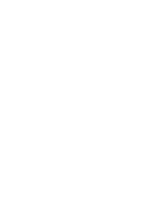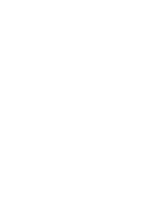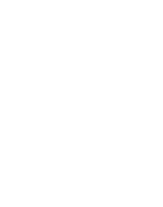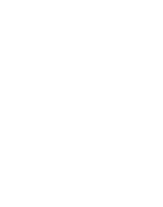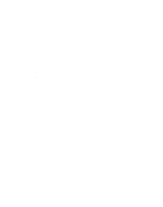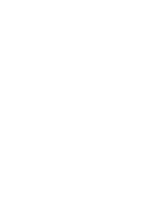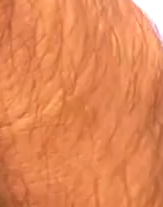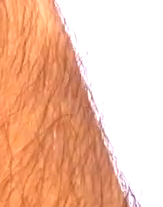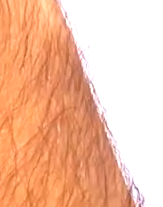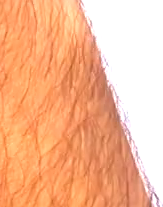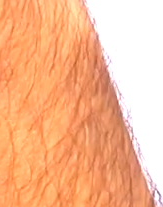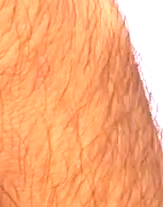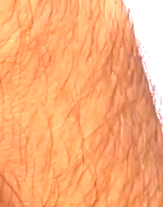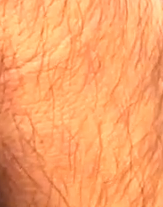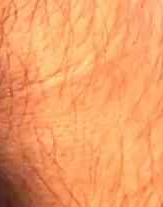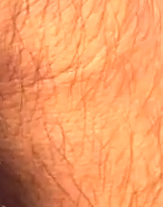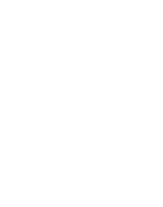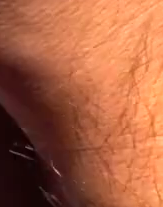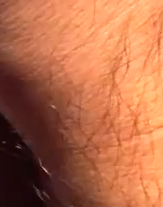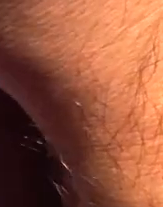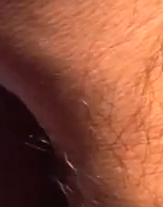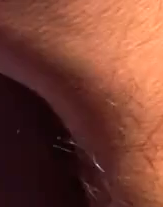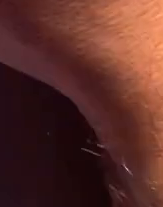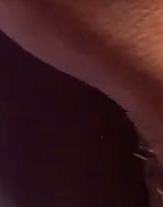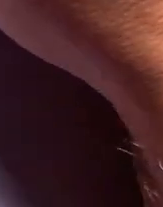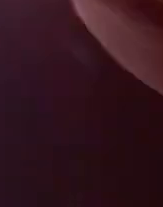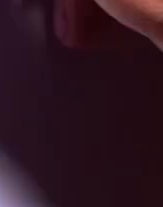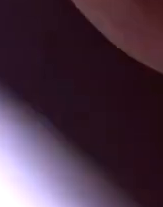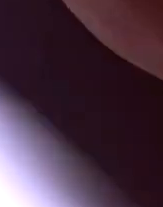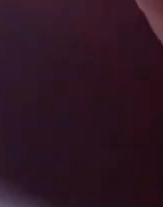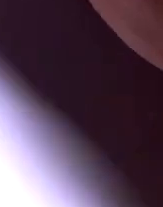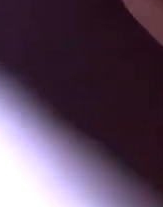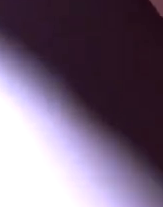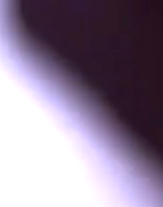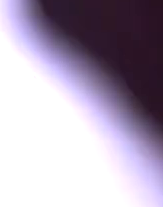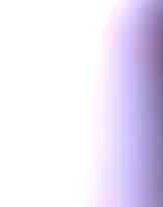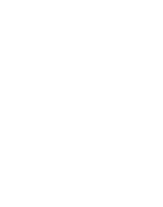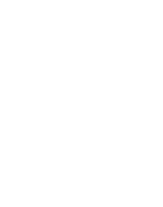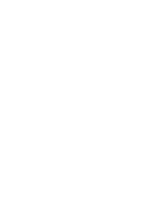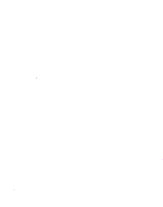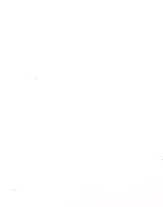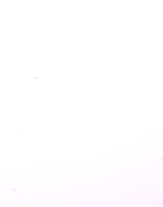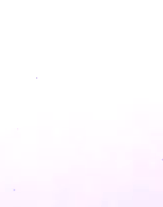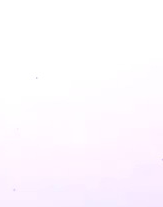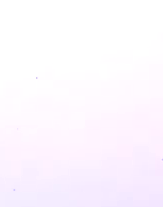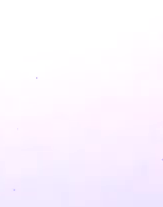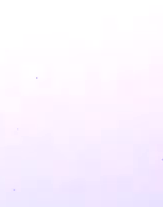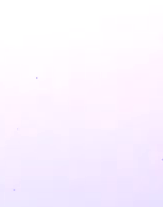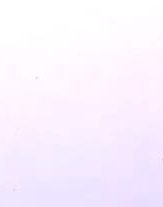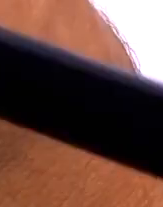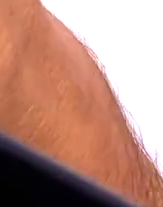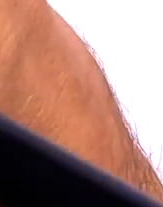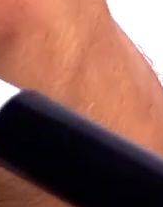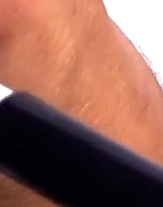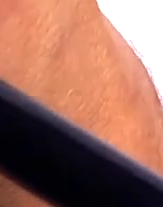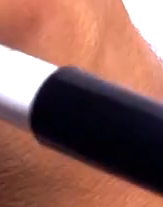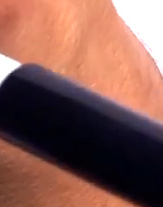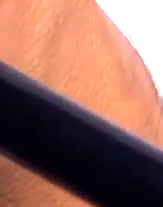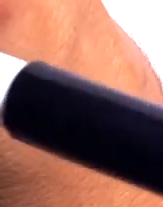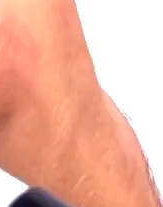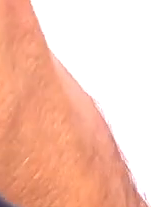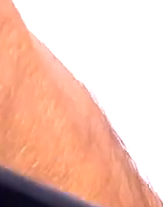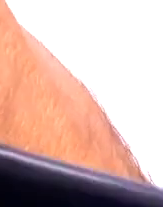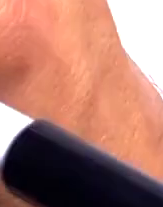Yucatán Veracruz Guerrero Tabasco en cuanto a Coby 19 el secretario de salud de mi tío